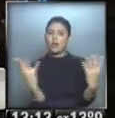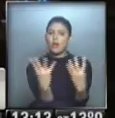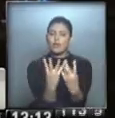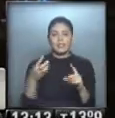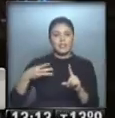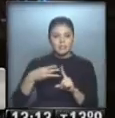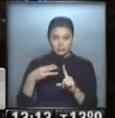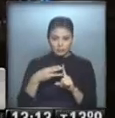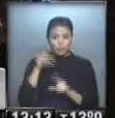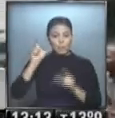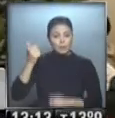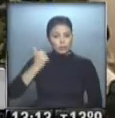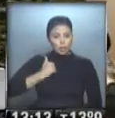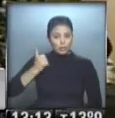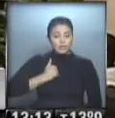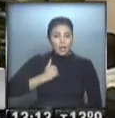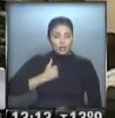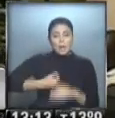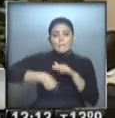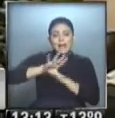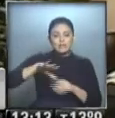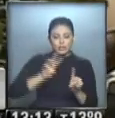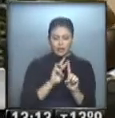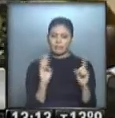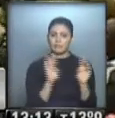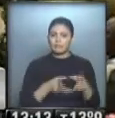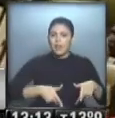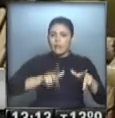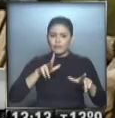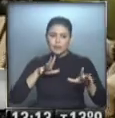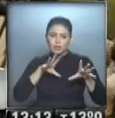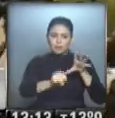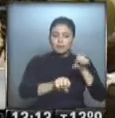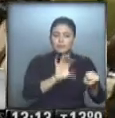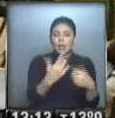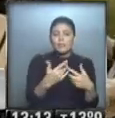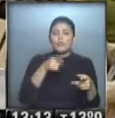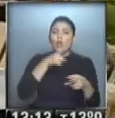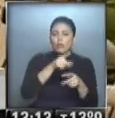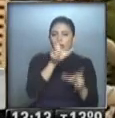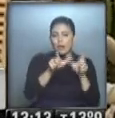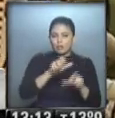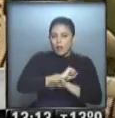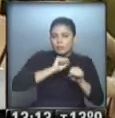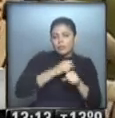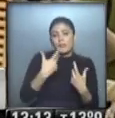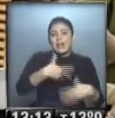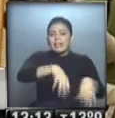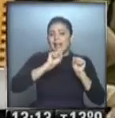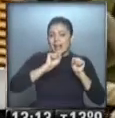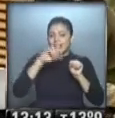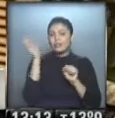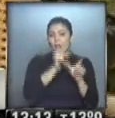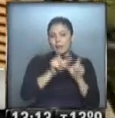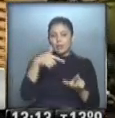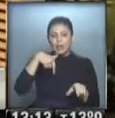comercial los soldados tomaron la mayor parte del edificio y continuaban avanzando para neutralizar a los terroristas y rescatar así a todos los rehenes